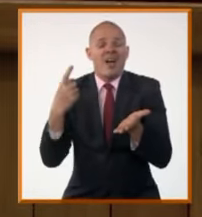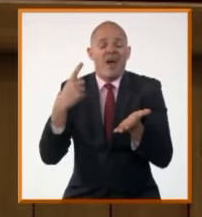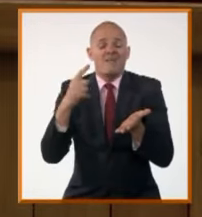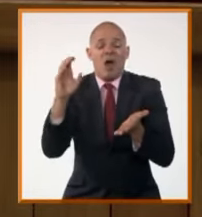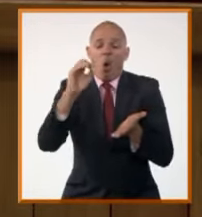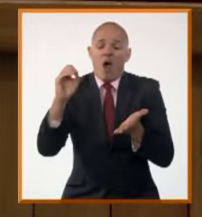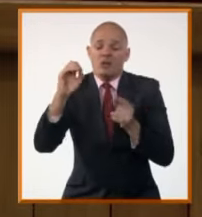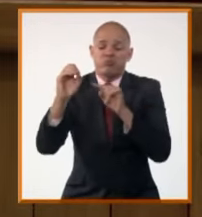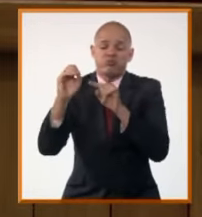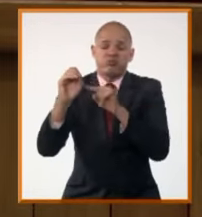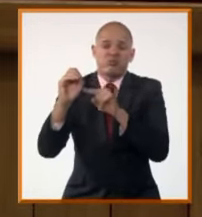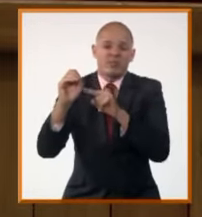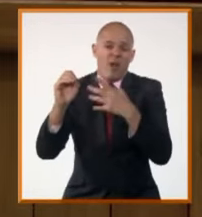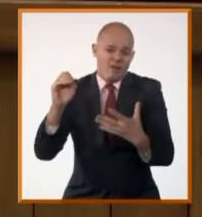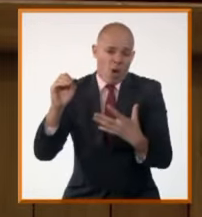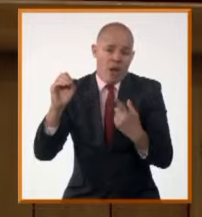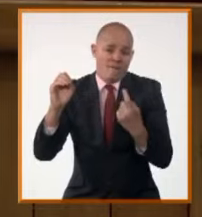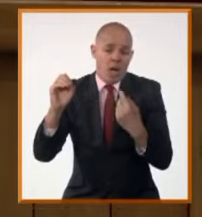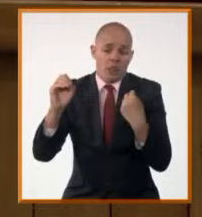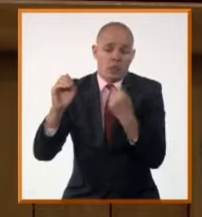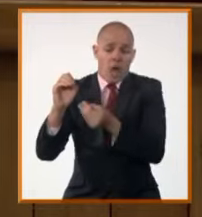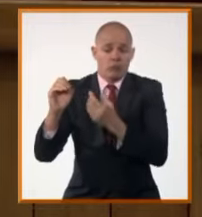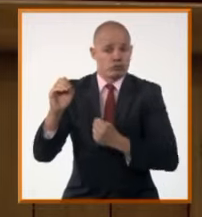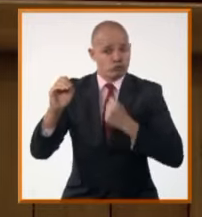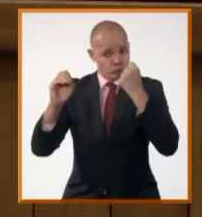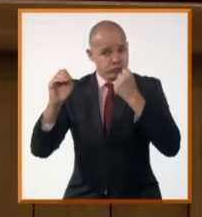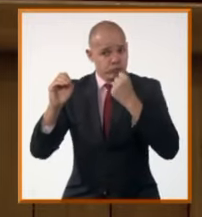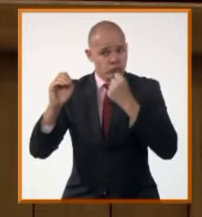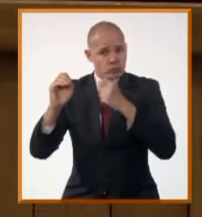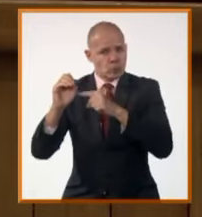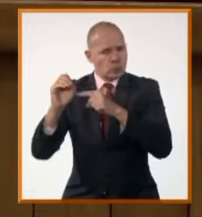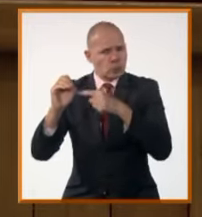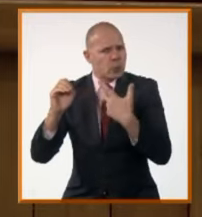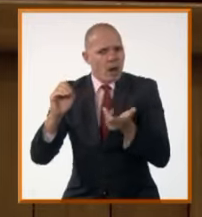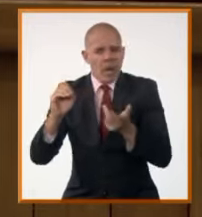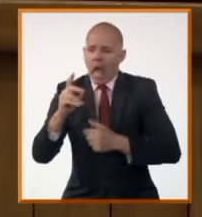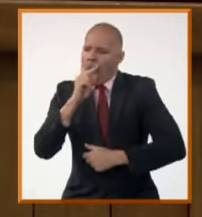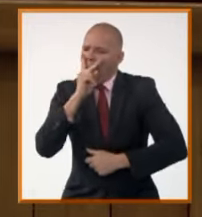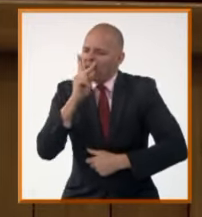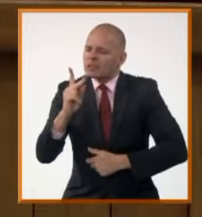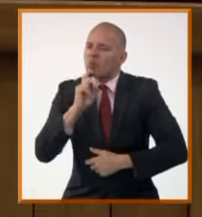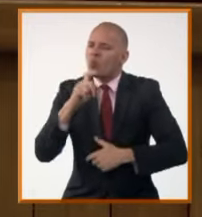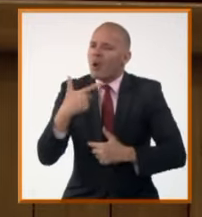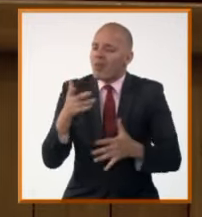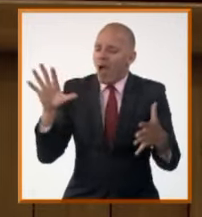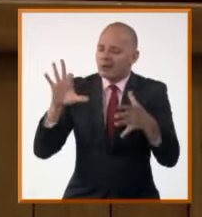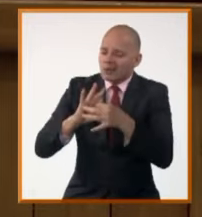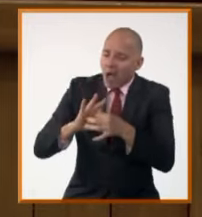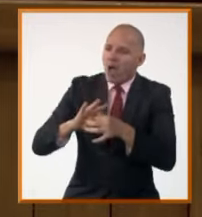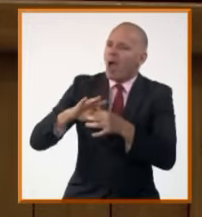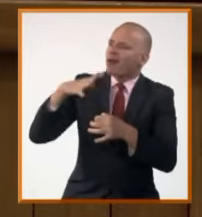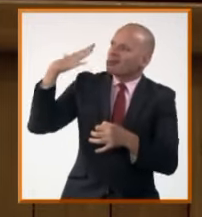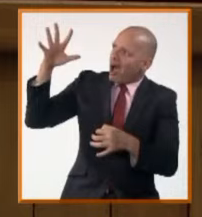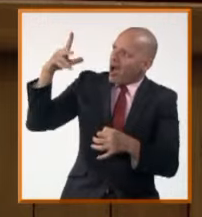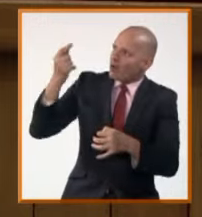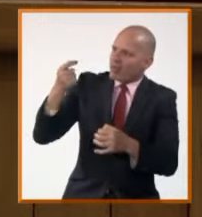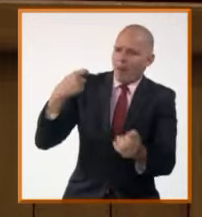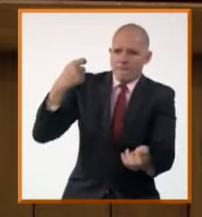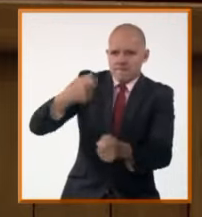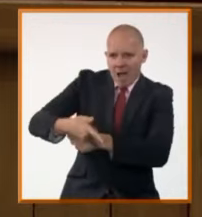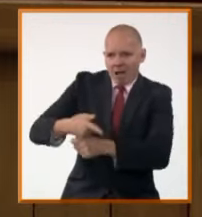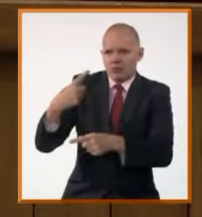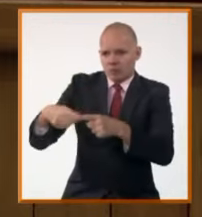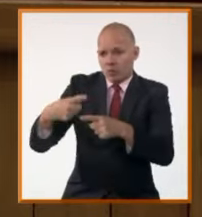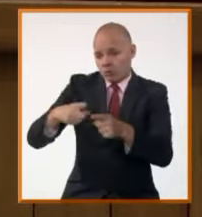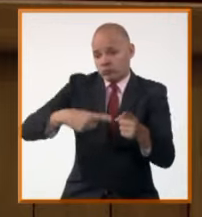organismos que atienden actividades sectoriales de la inversión extranjera y, sobre todo, ir descentralizando